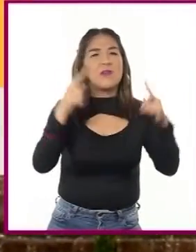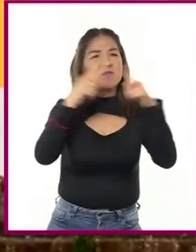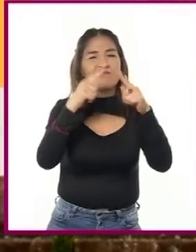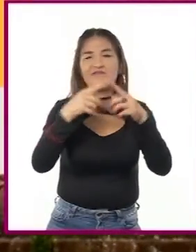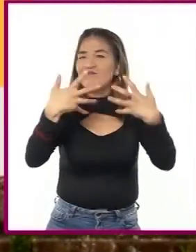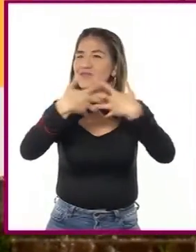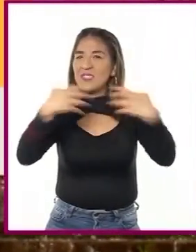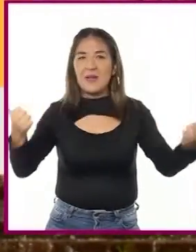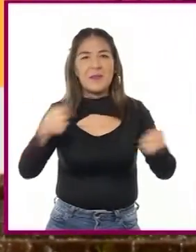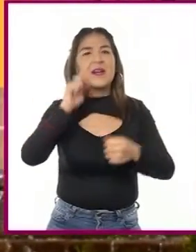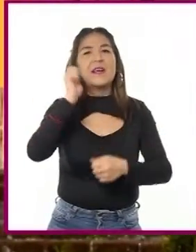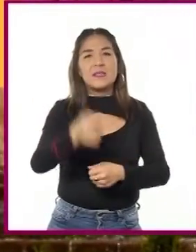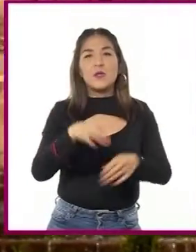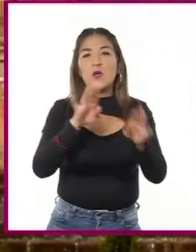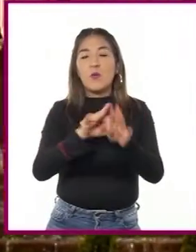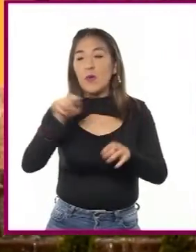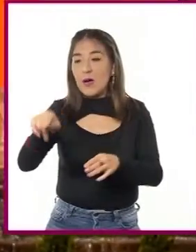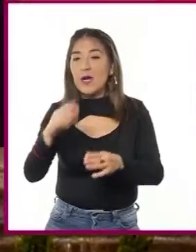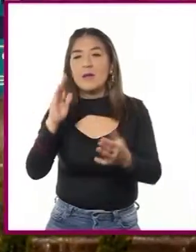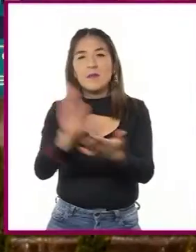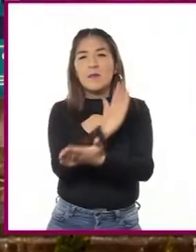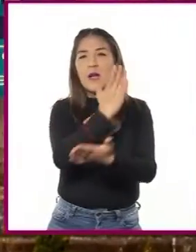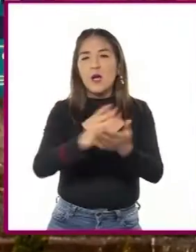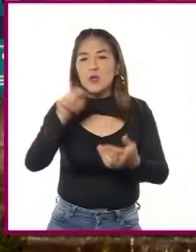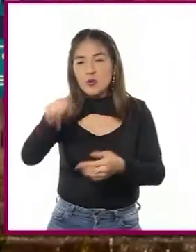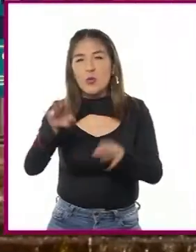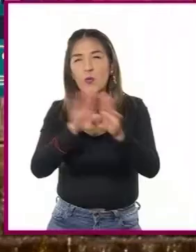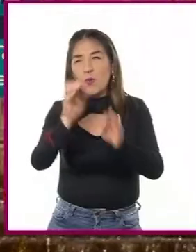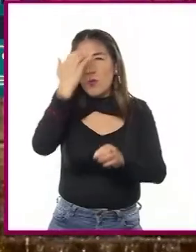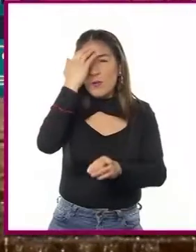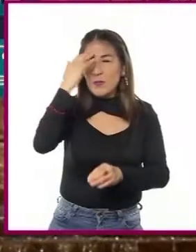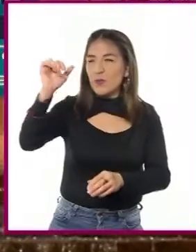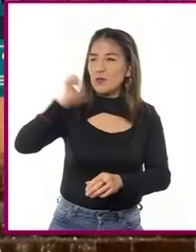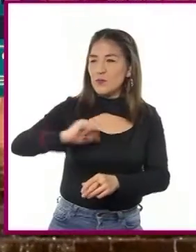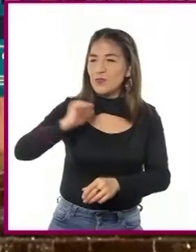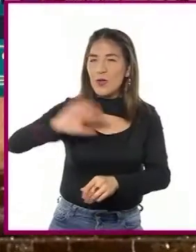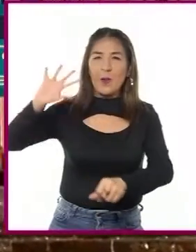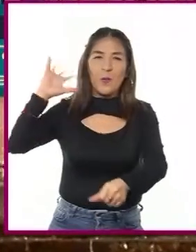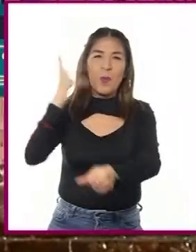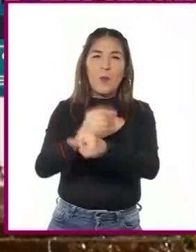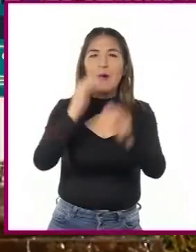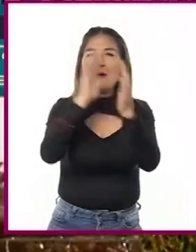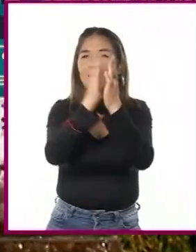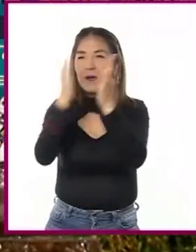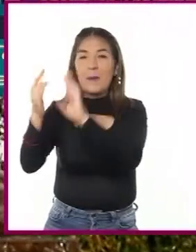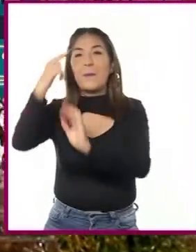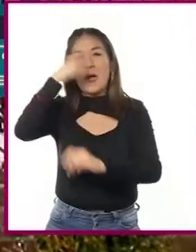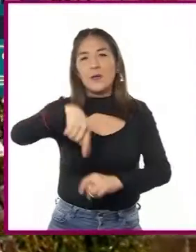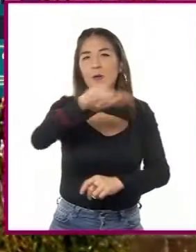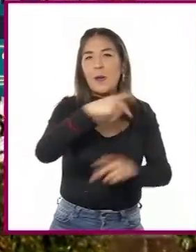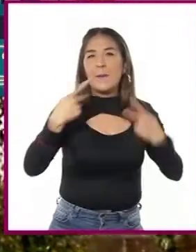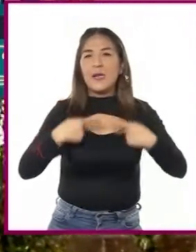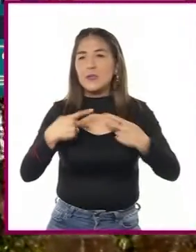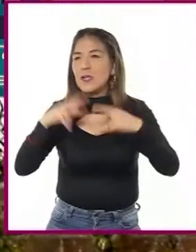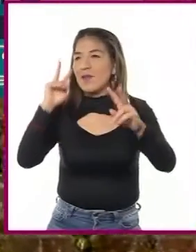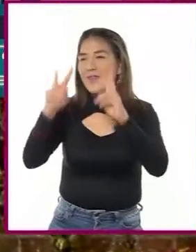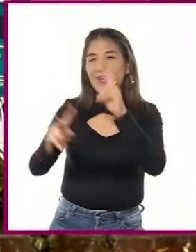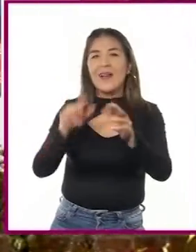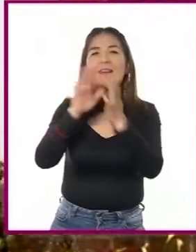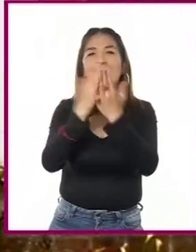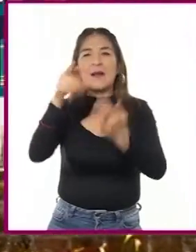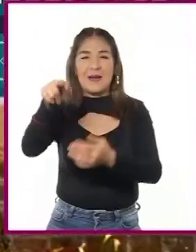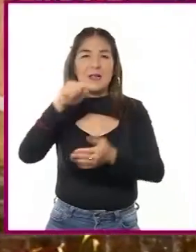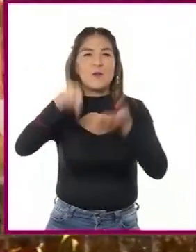con el objetivo de reunir todo el conocimiento social de su tiempo y ponerlo a la disposición de los eruditos, como la Biblioteca